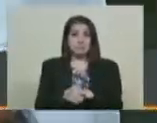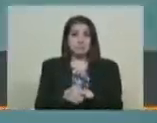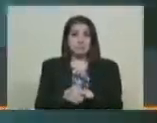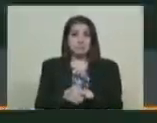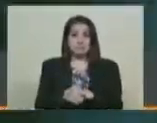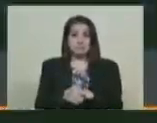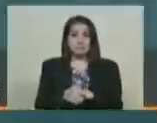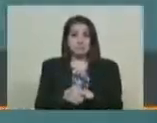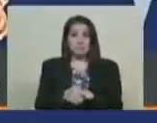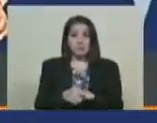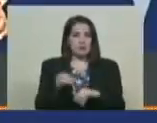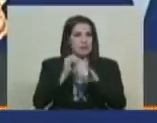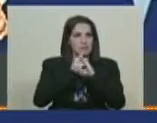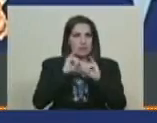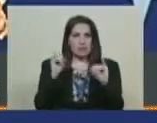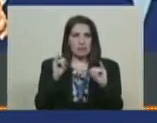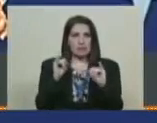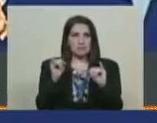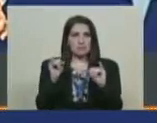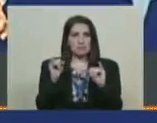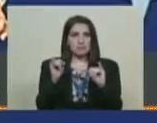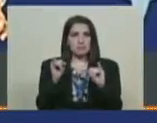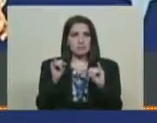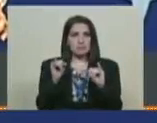Ramos Alup terminó.